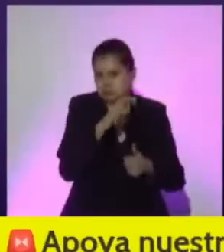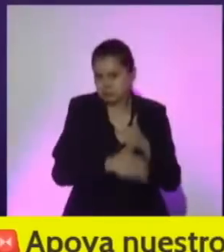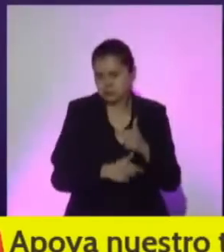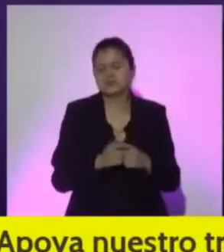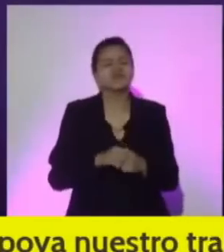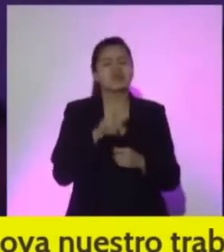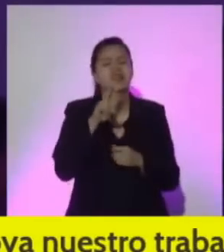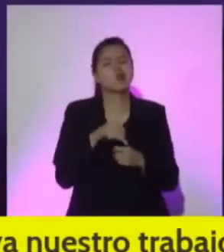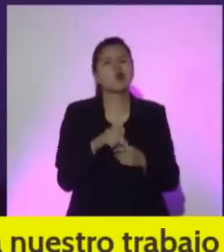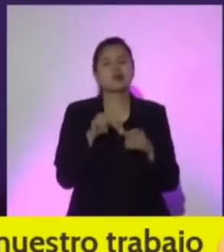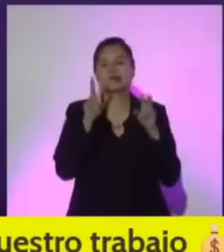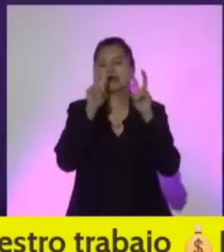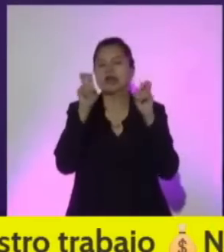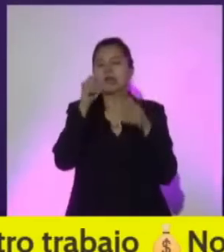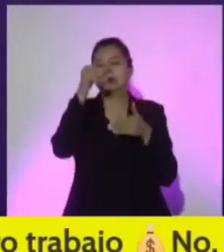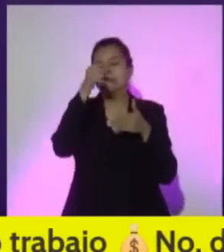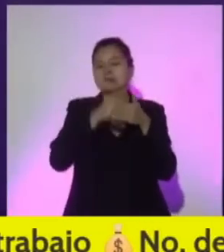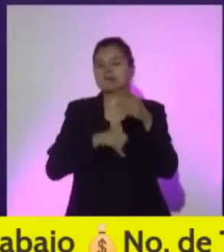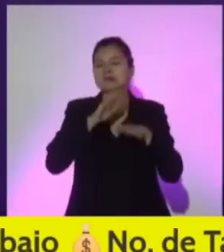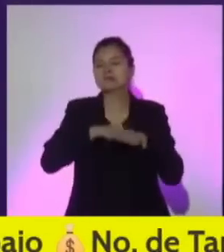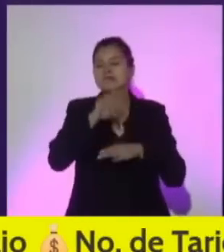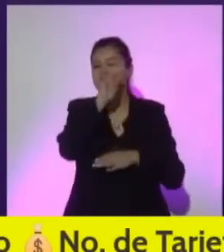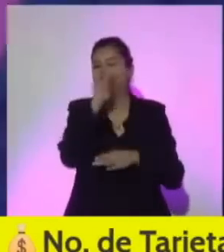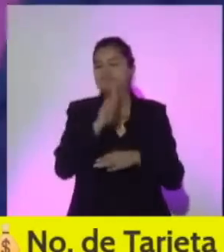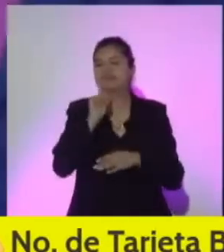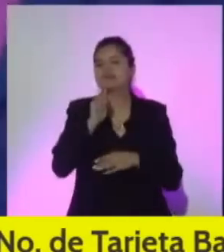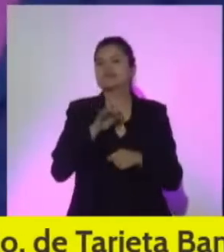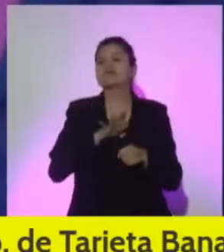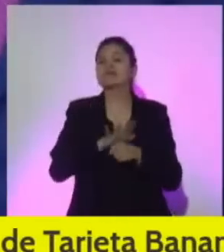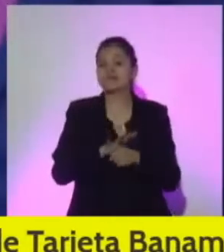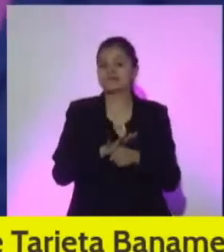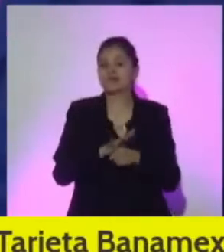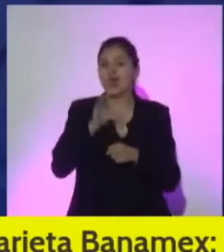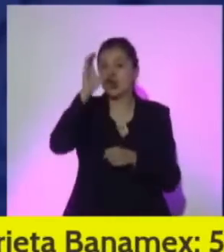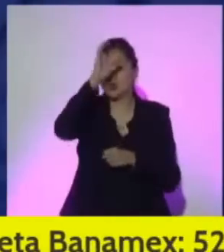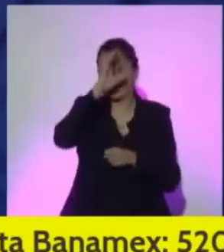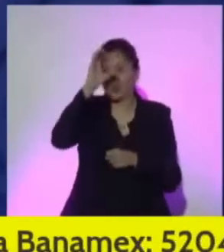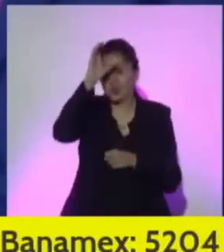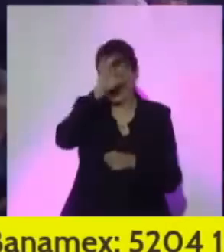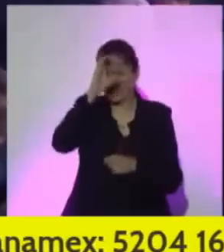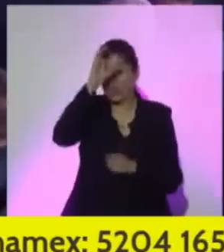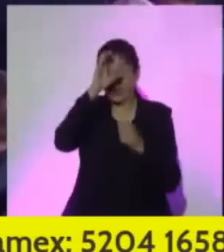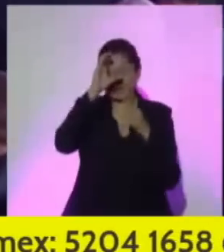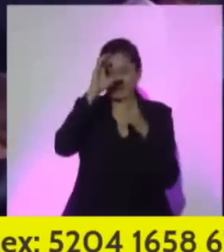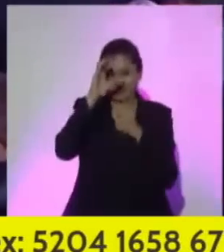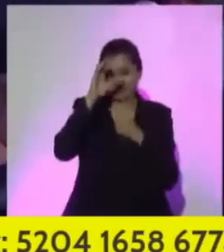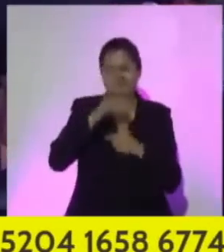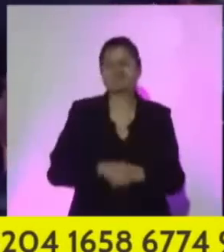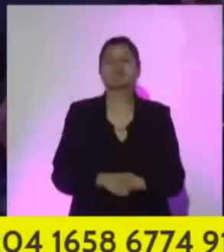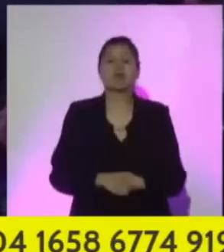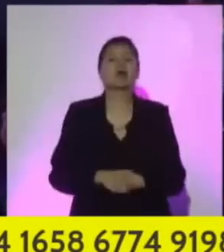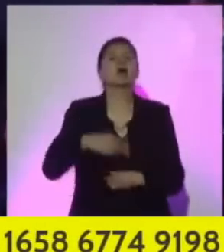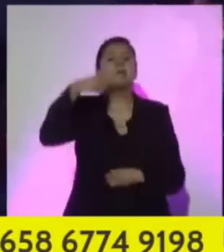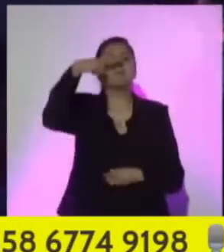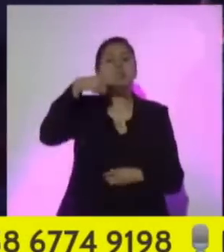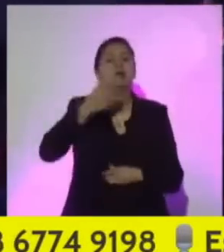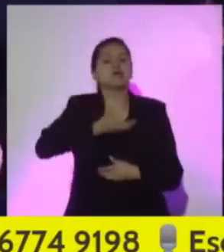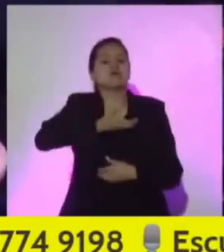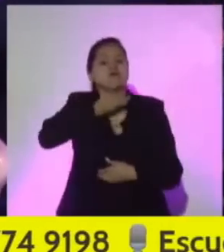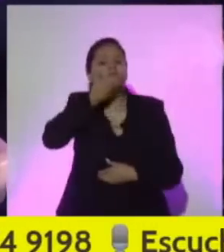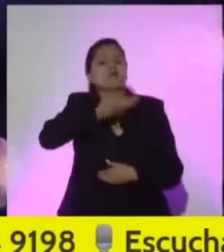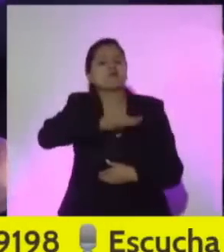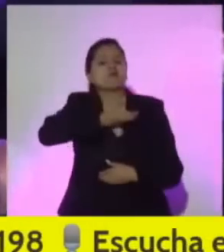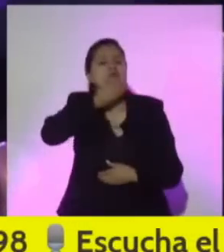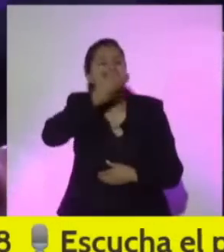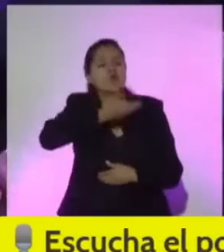ONU rector de la UNAM etcétera y y Enrique la Madrid qué ha sido se acuerdan as sí secretario de turismo e